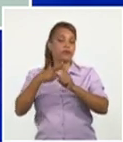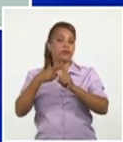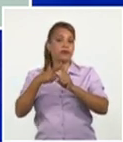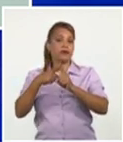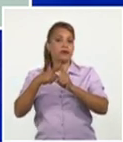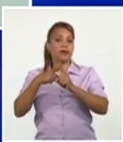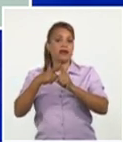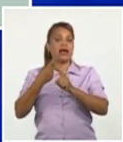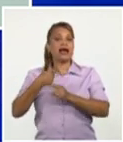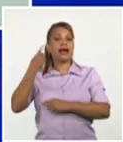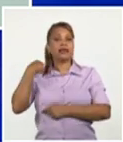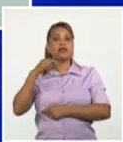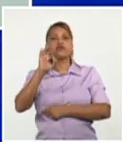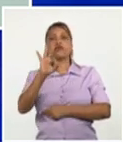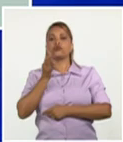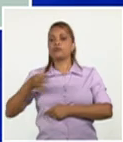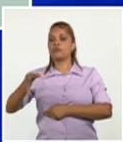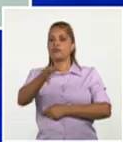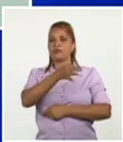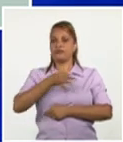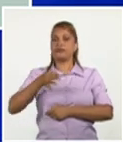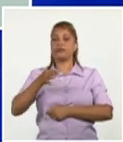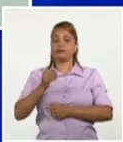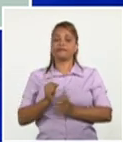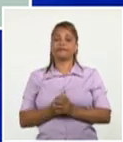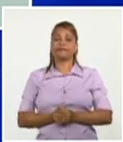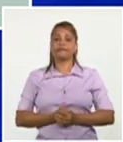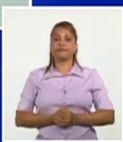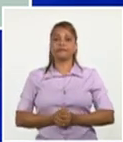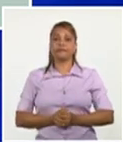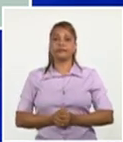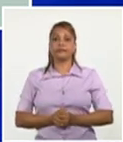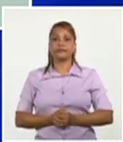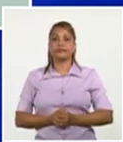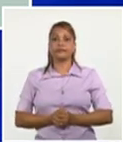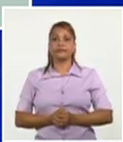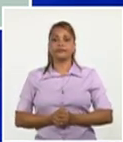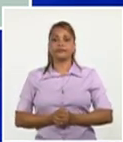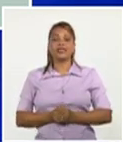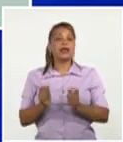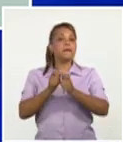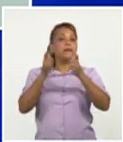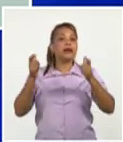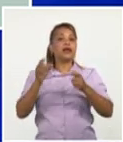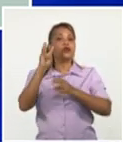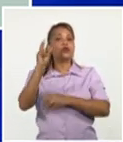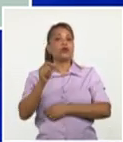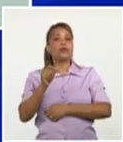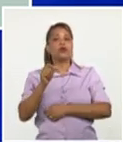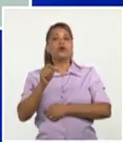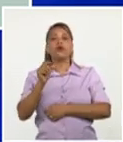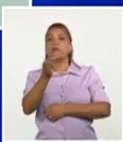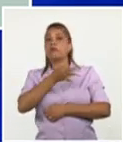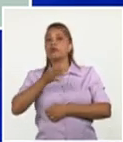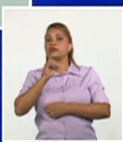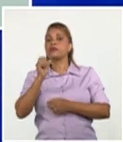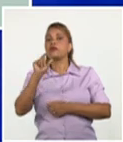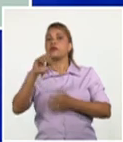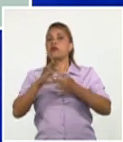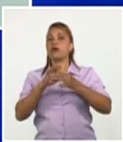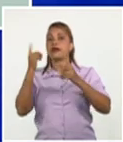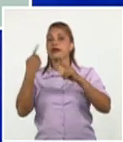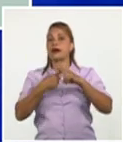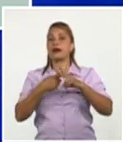8 municipios de los 11 que posee esta provincia. El mayor número en el municipio de Guanajay con 10, Guira